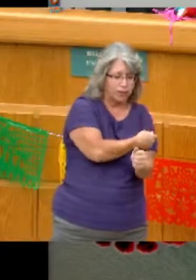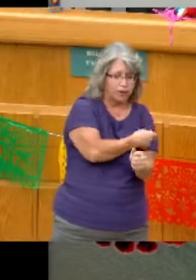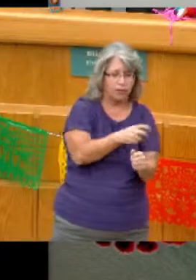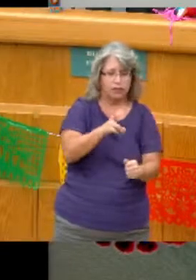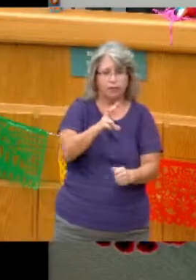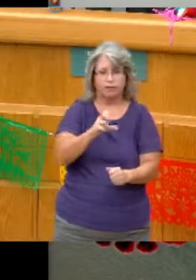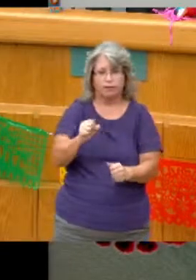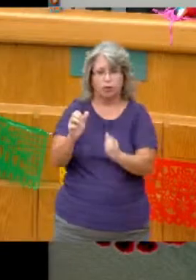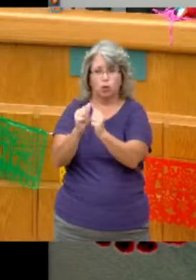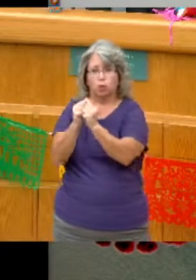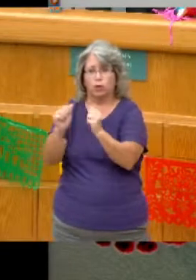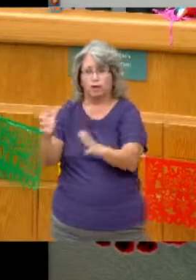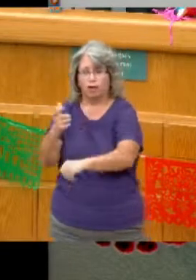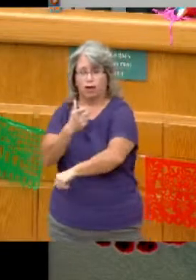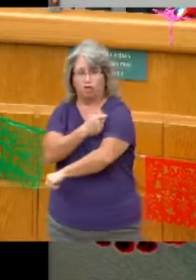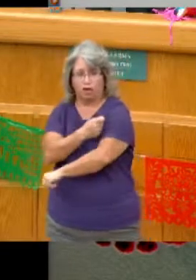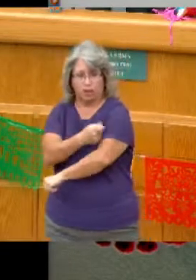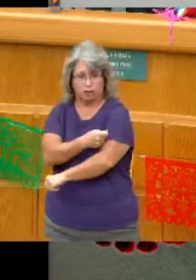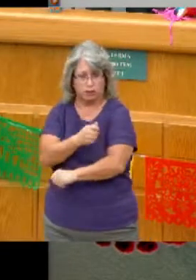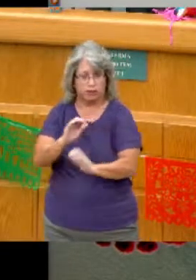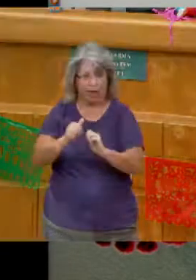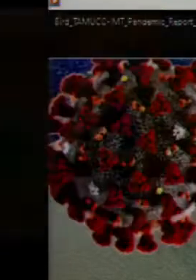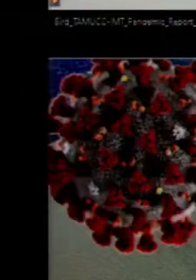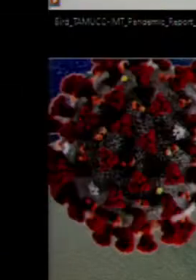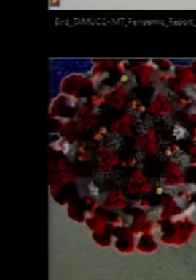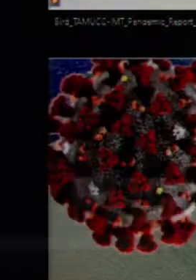are performing. So we'll see you next week.